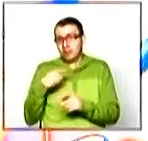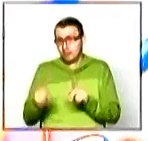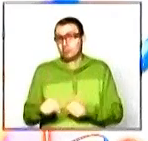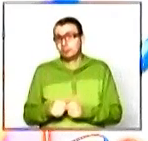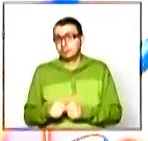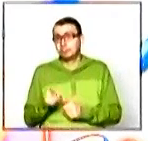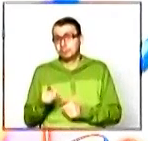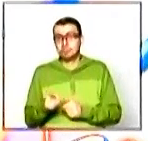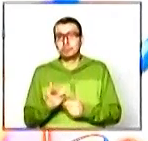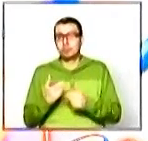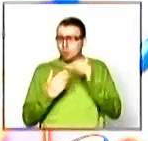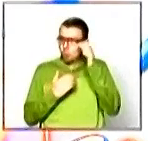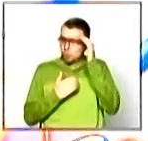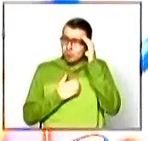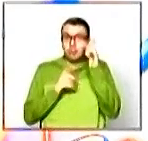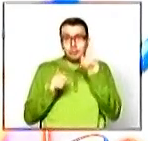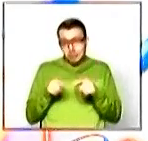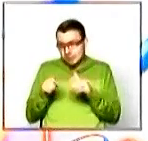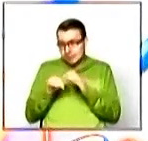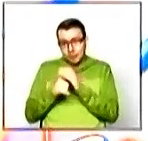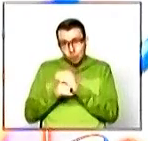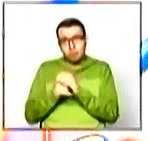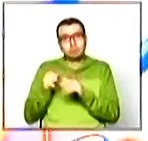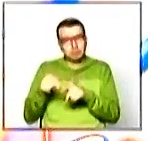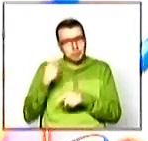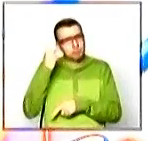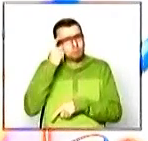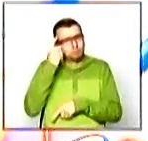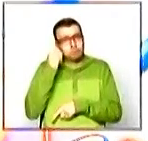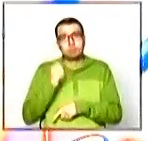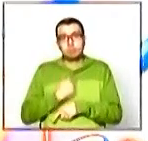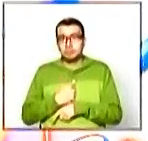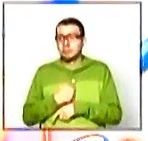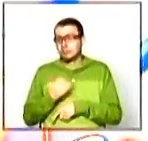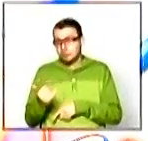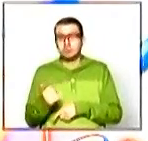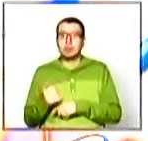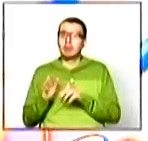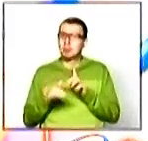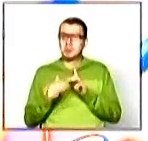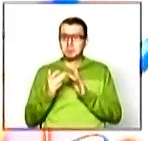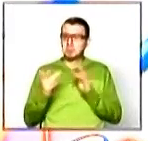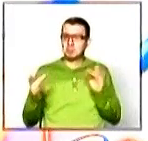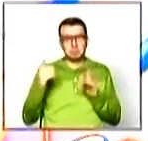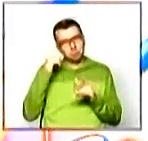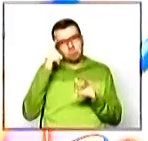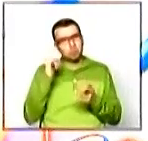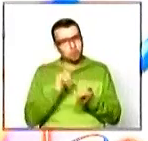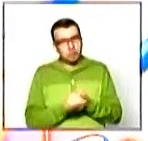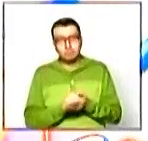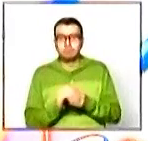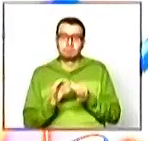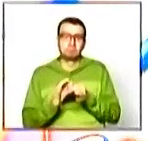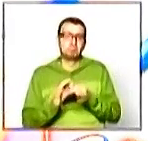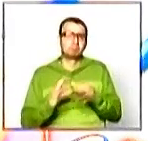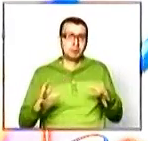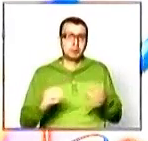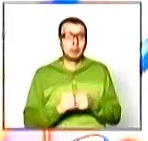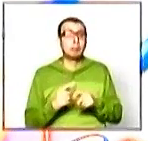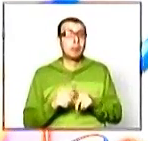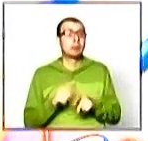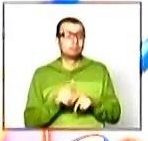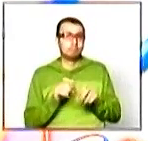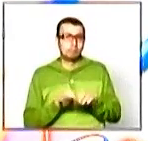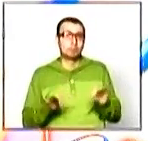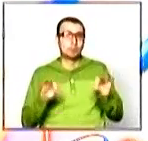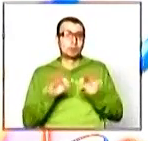una conciencia, tienen una inteligencia. Y hemos venido muy desvinculados de eso. Entonces, ahí es donde es muy importante, y eso es muy